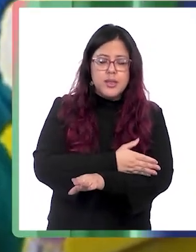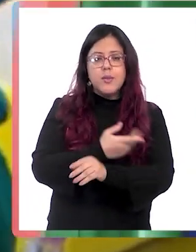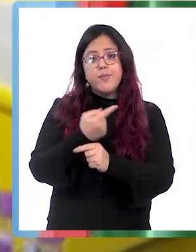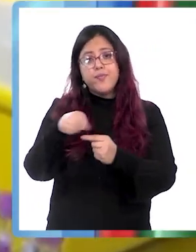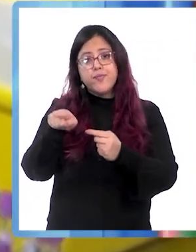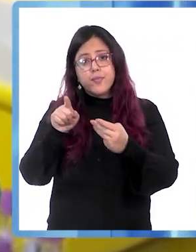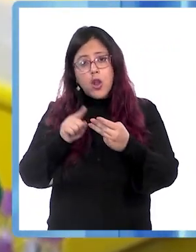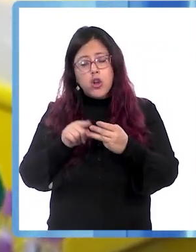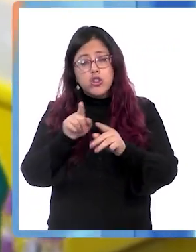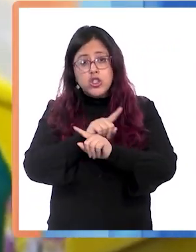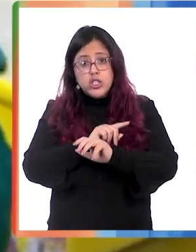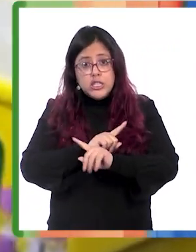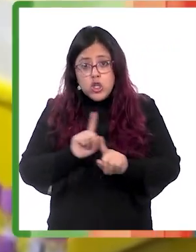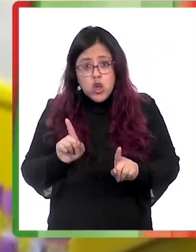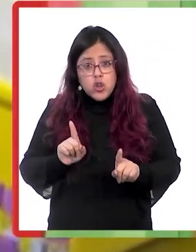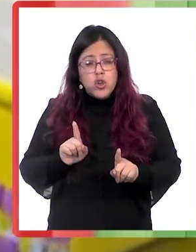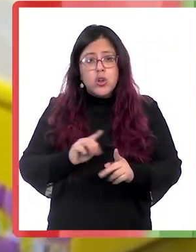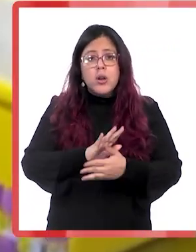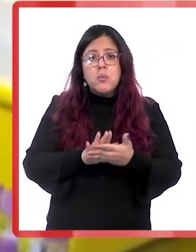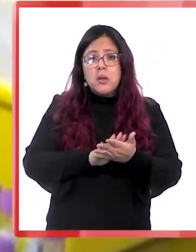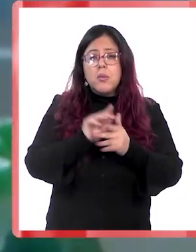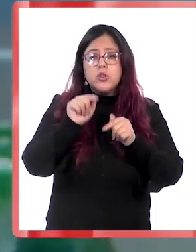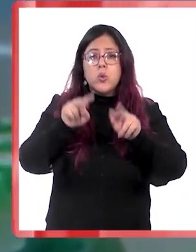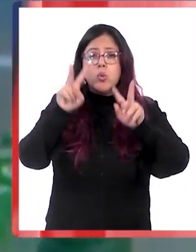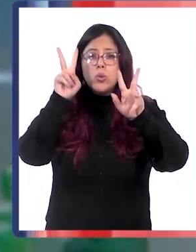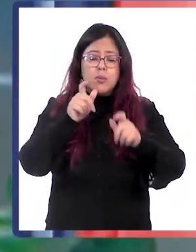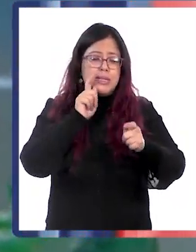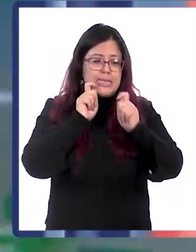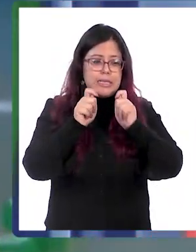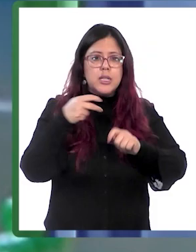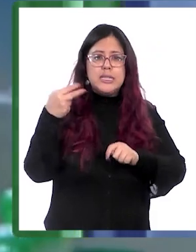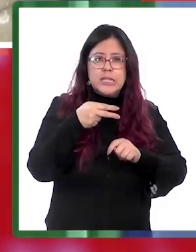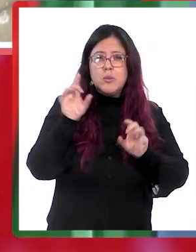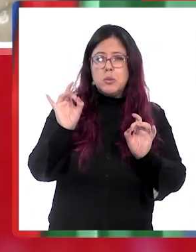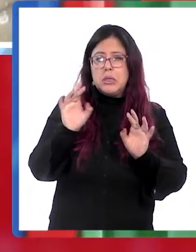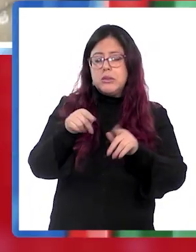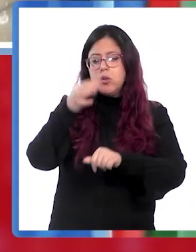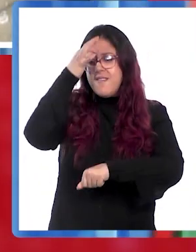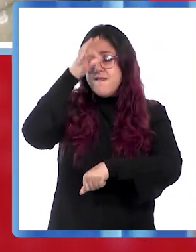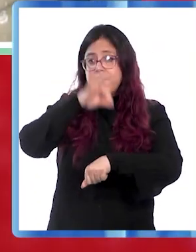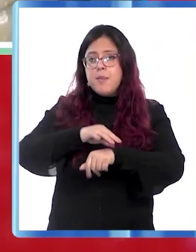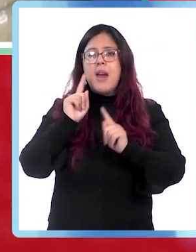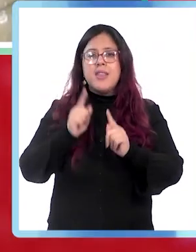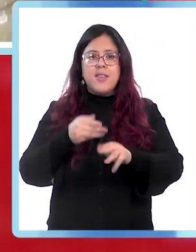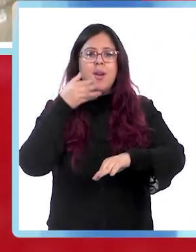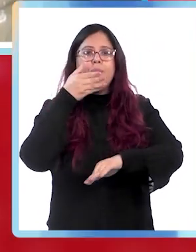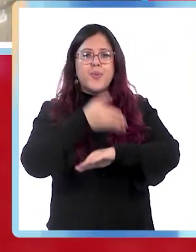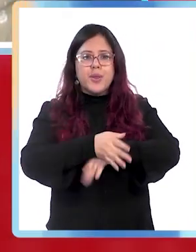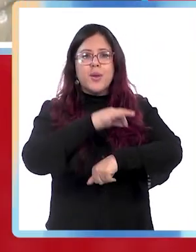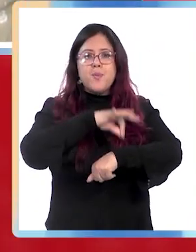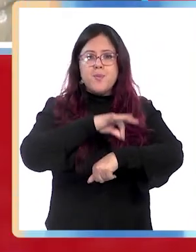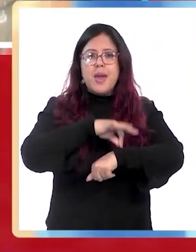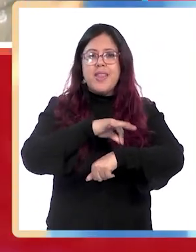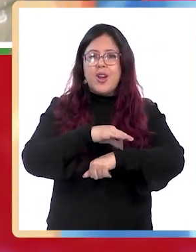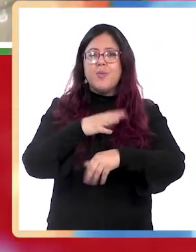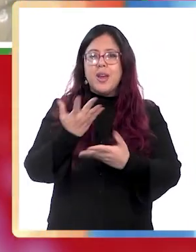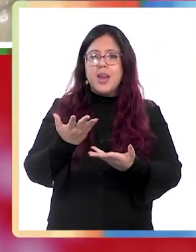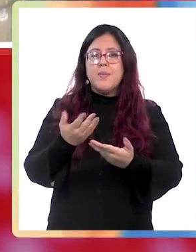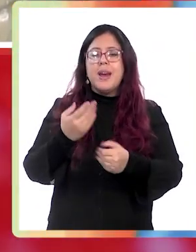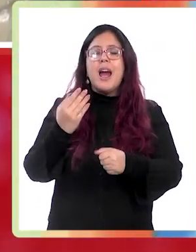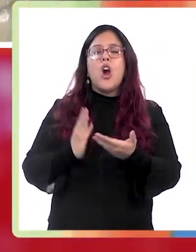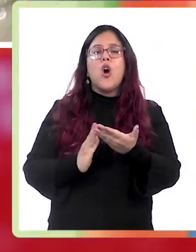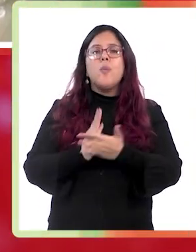si no, si uno tuvo una conducta de alto riesgo y piensa que podría estar infectado, consultar al tiro para comenzar con la